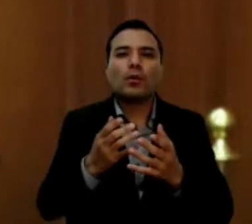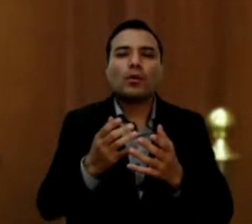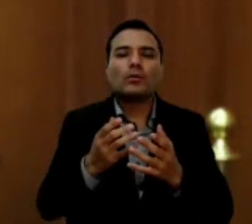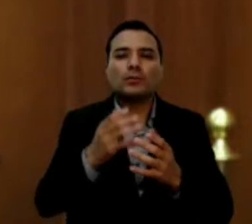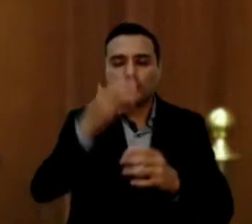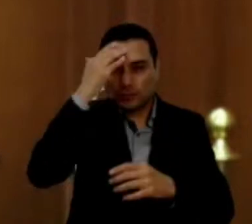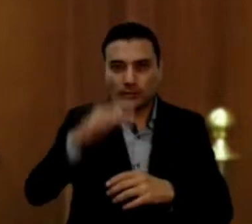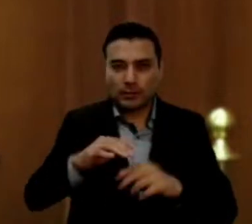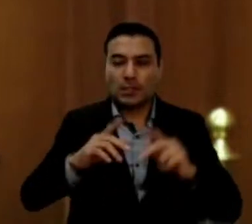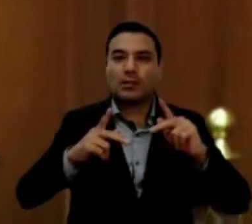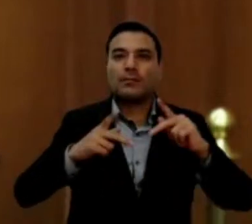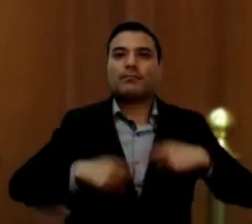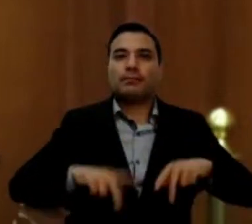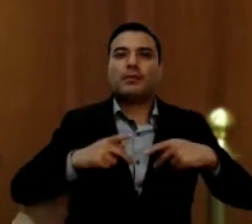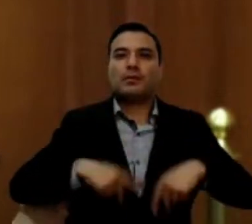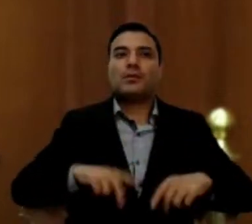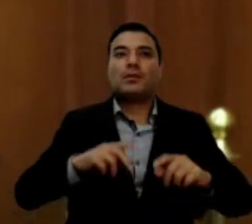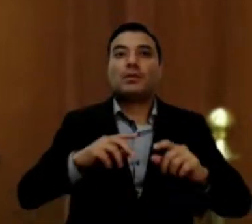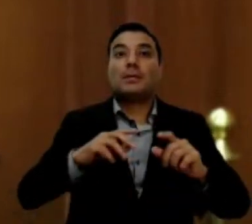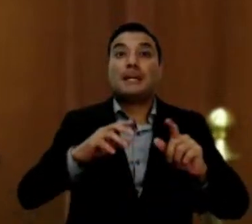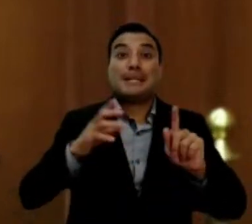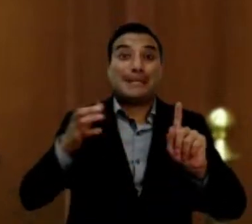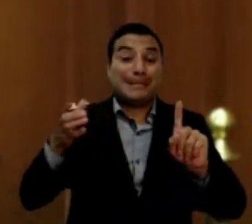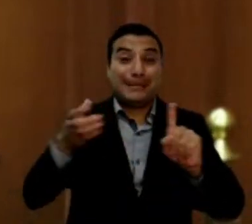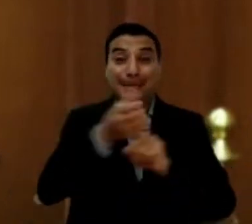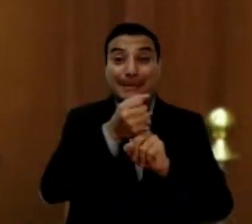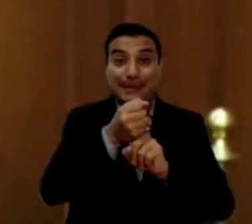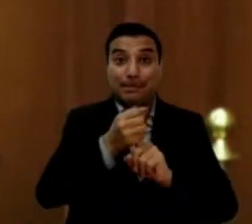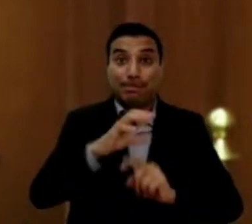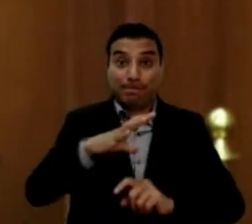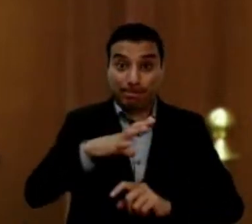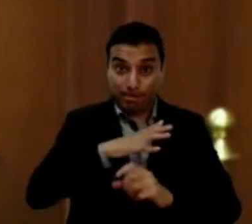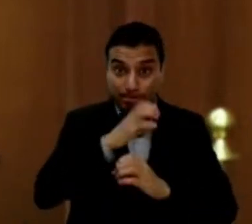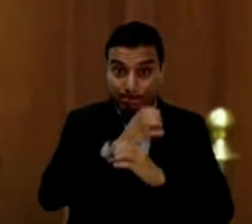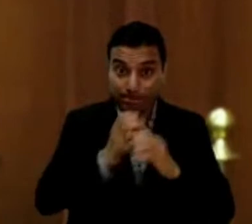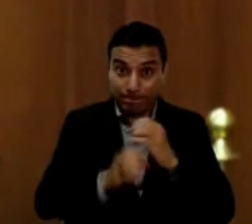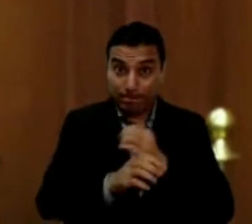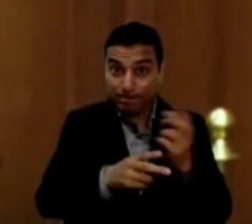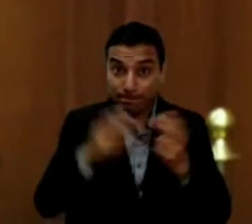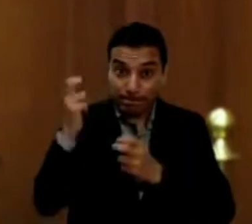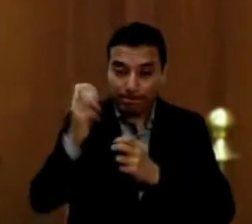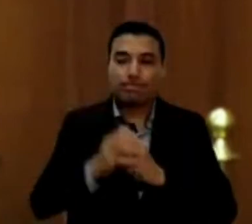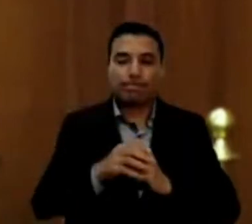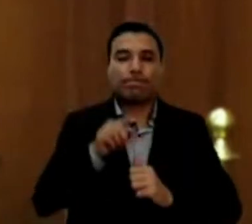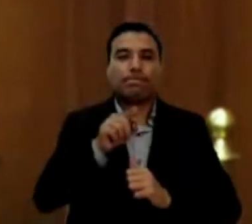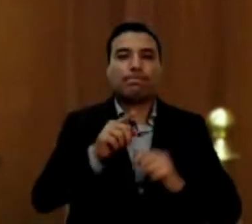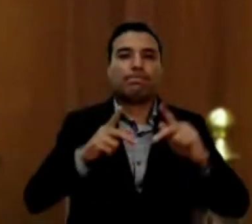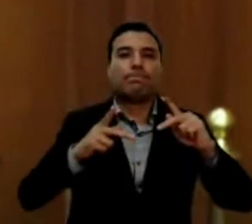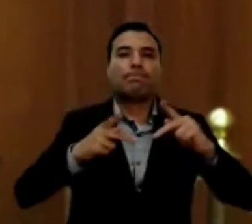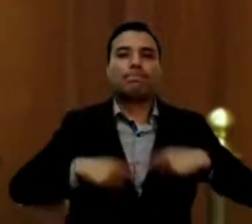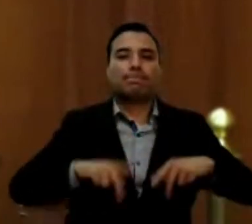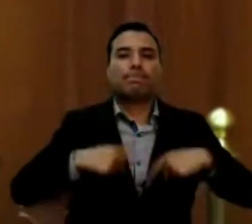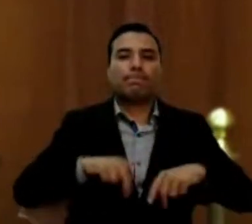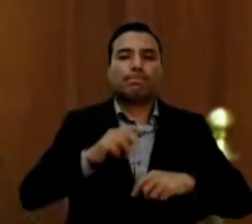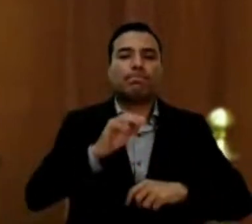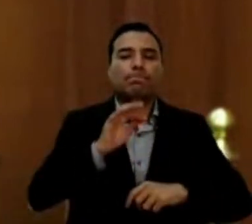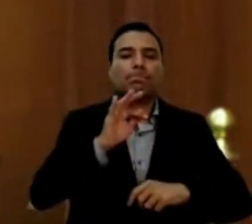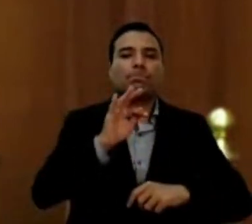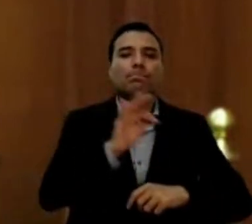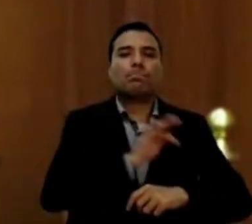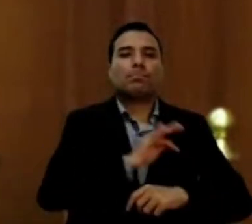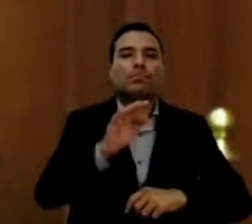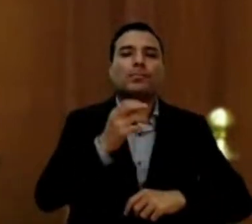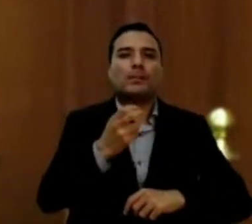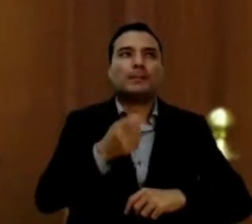ajenas, muebles, desaporada, sin consentimiento y sin derecho a de quien legítimamente pueda disponer de